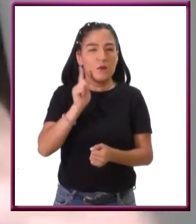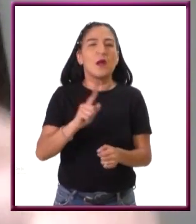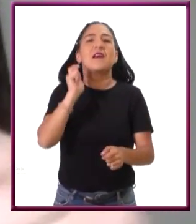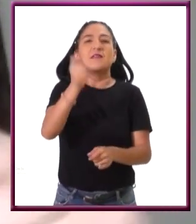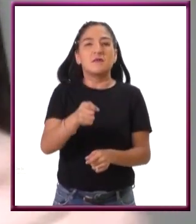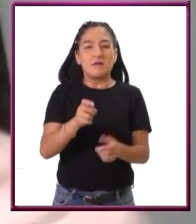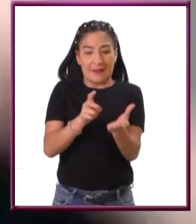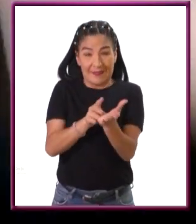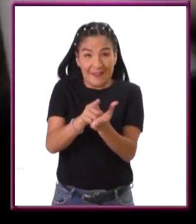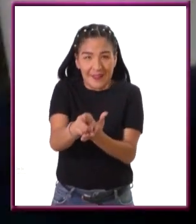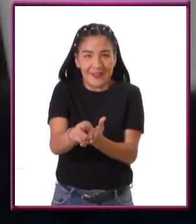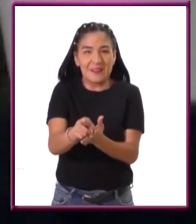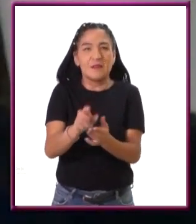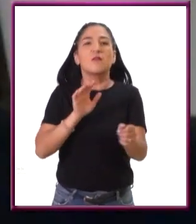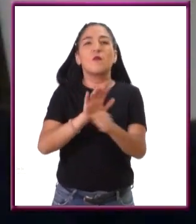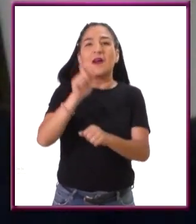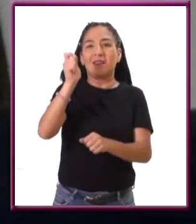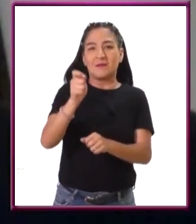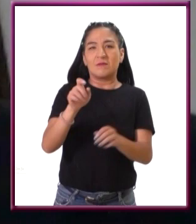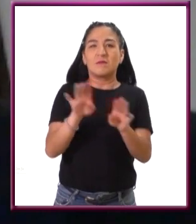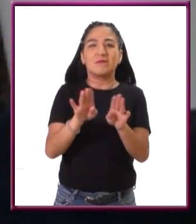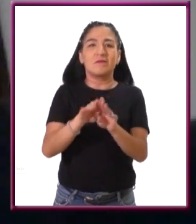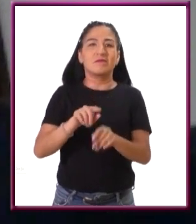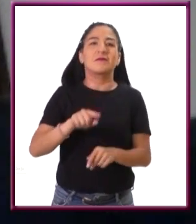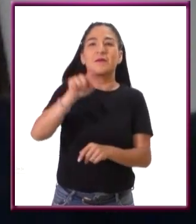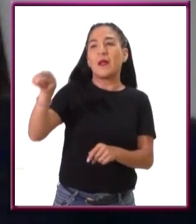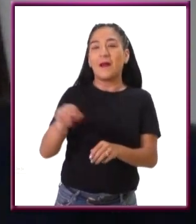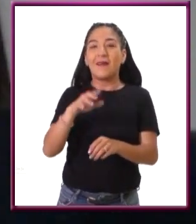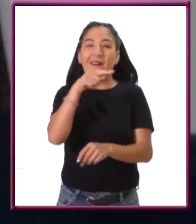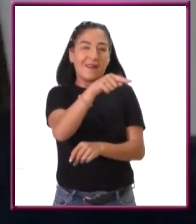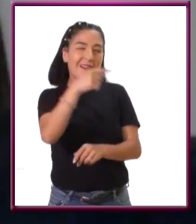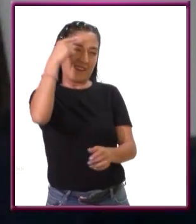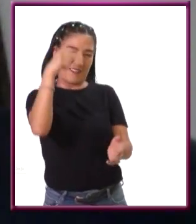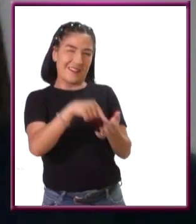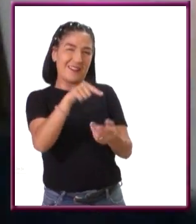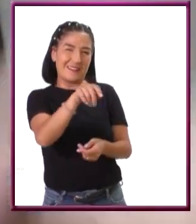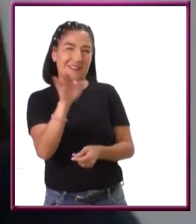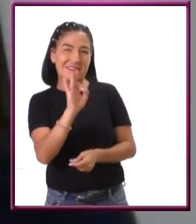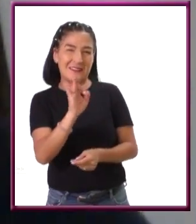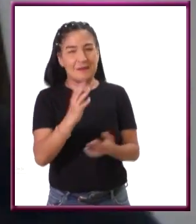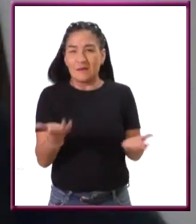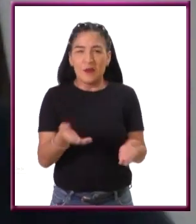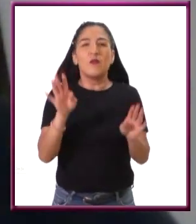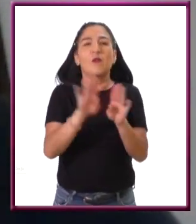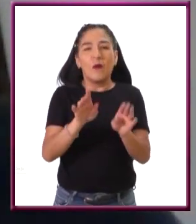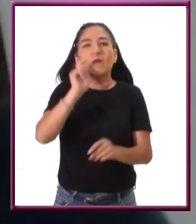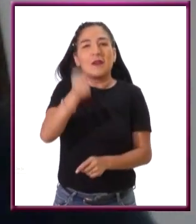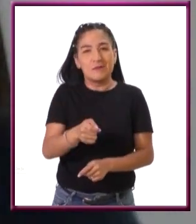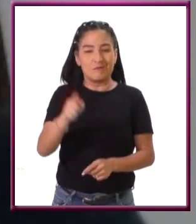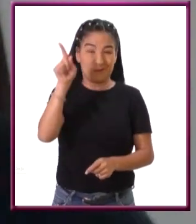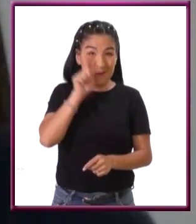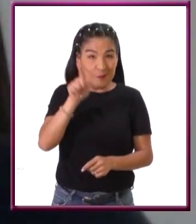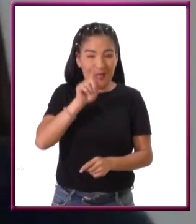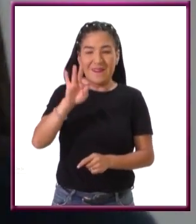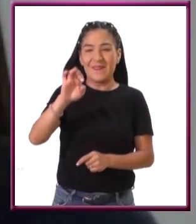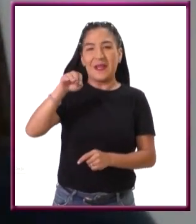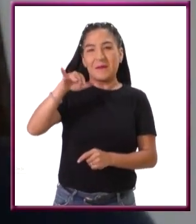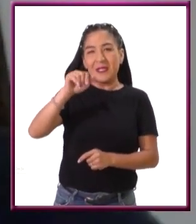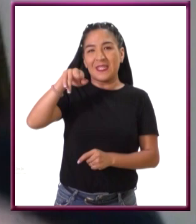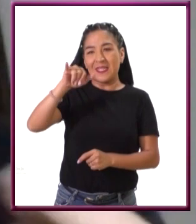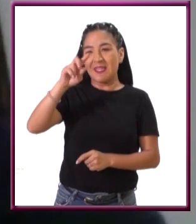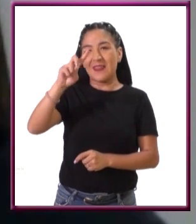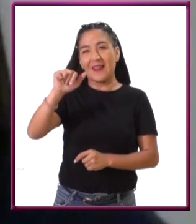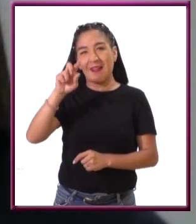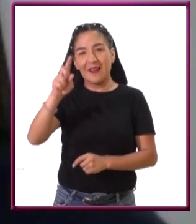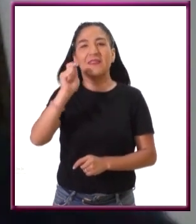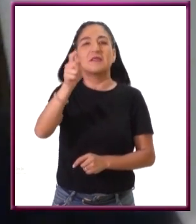función del derecho que aquello que exige supone, y no en función de que la feminidad